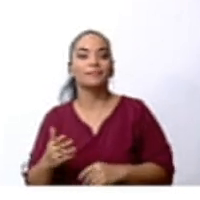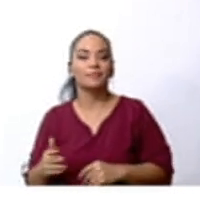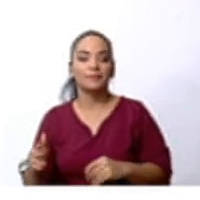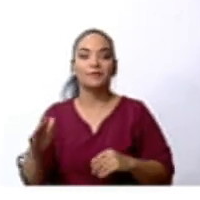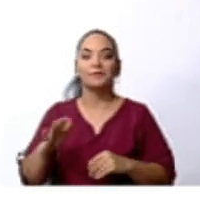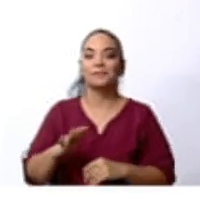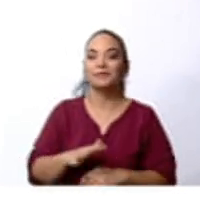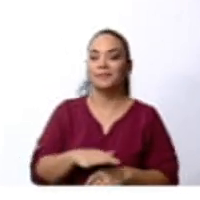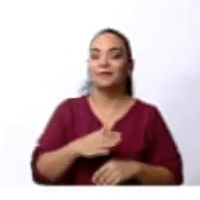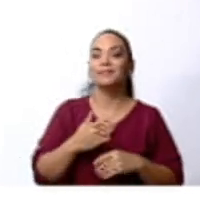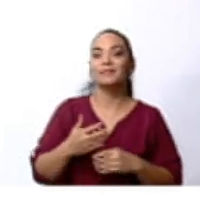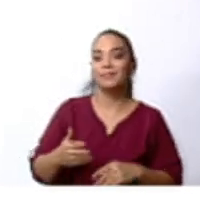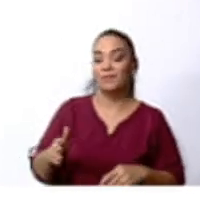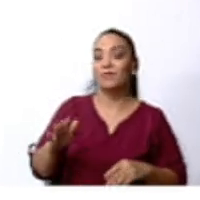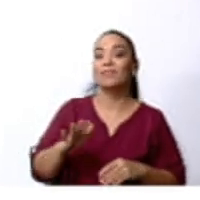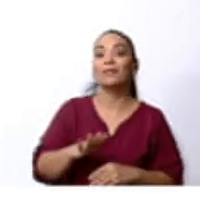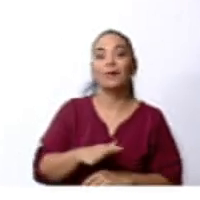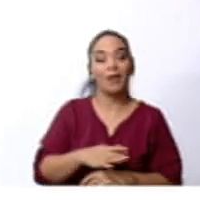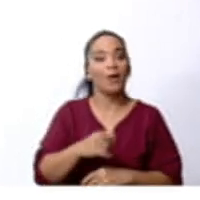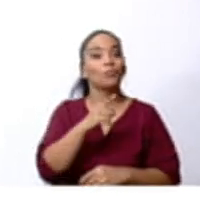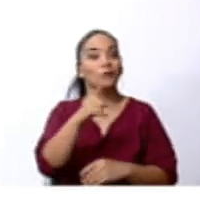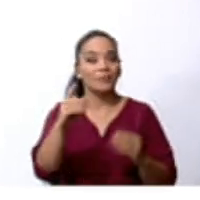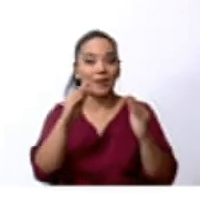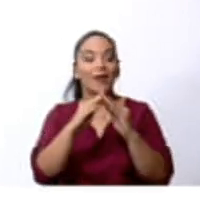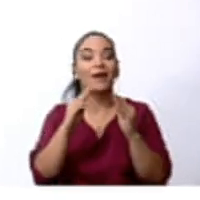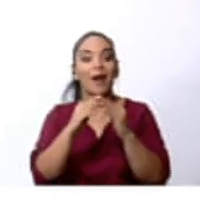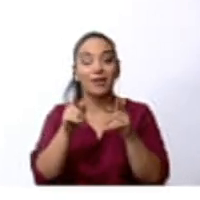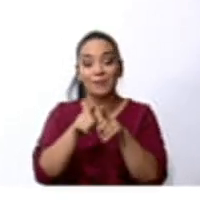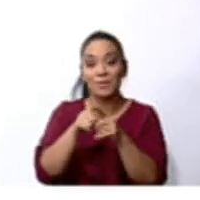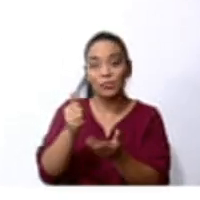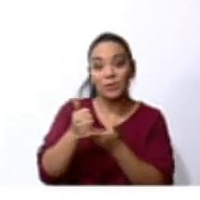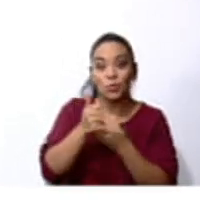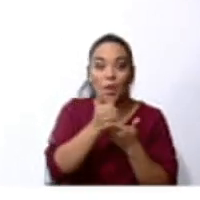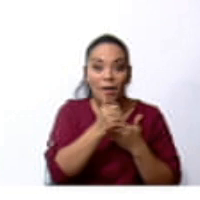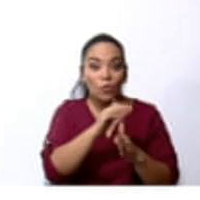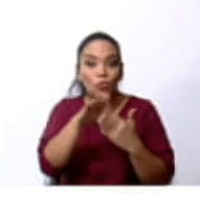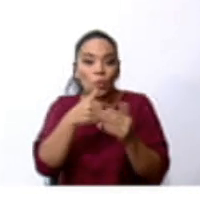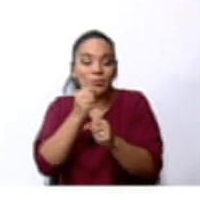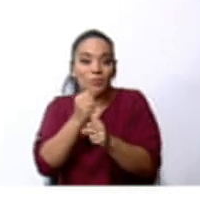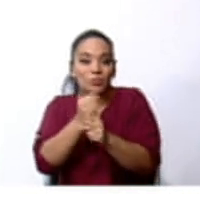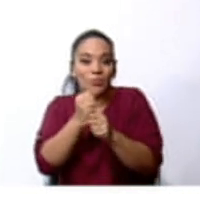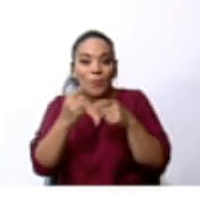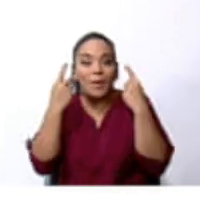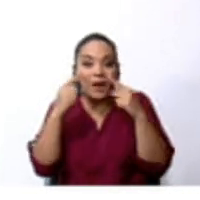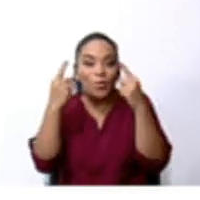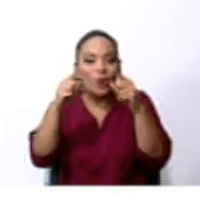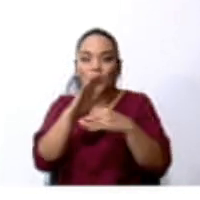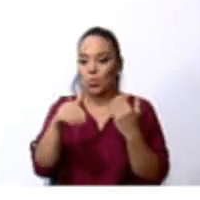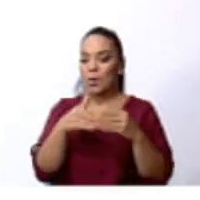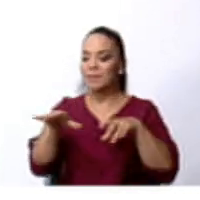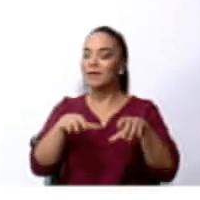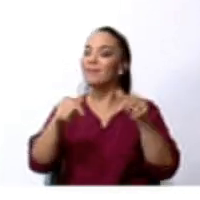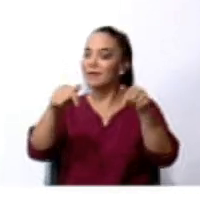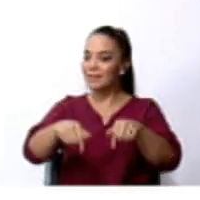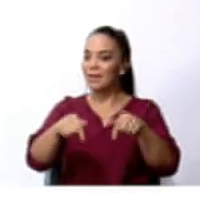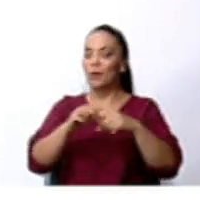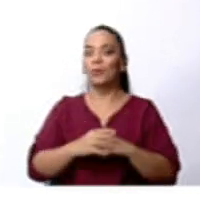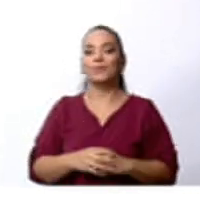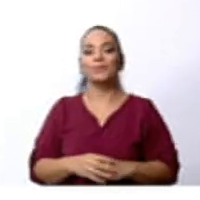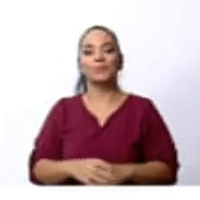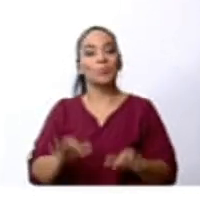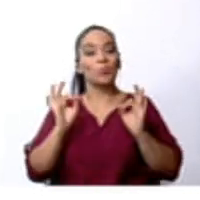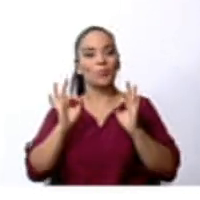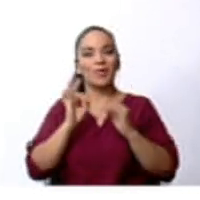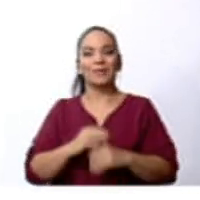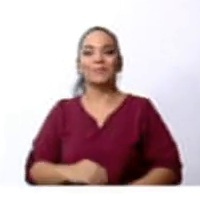Nos están ayudando también en casita y todos estamos trabajando para lograr todas las actividades que tenemos aquí. Muy